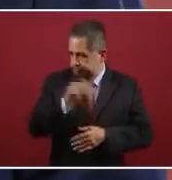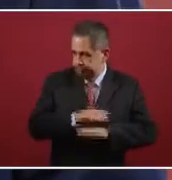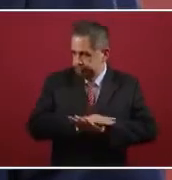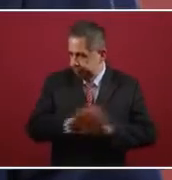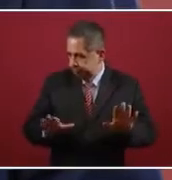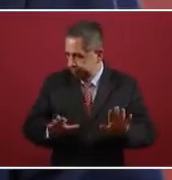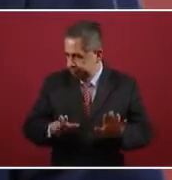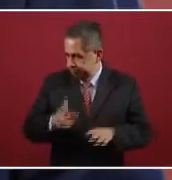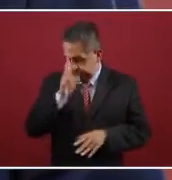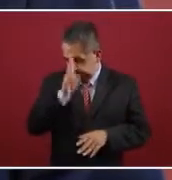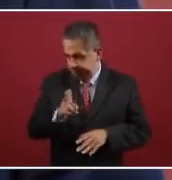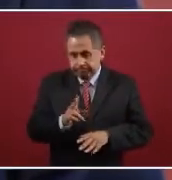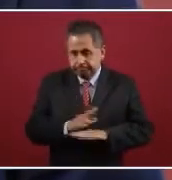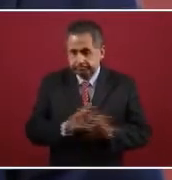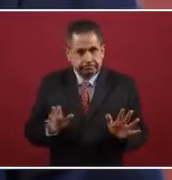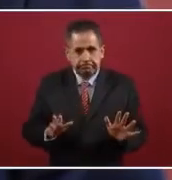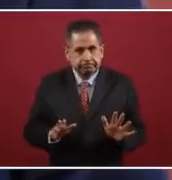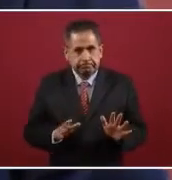cerrar